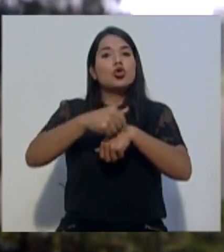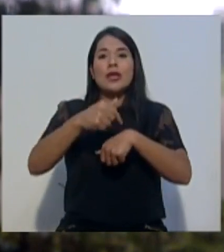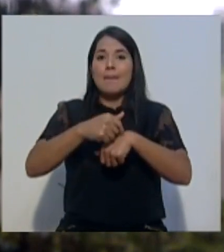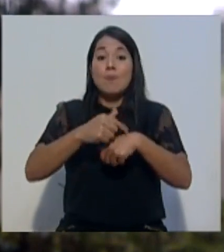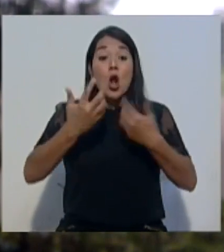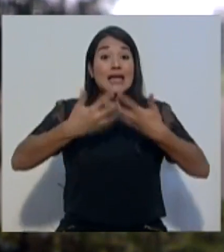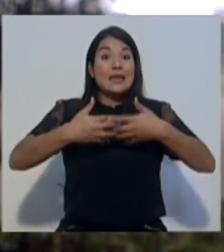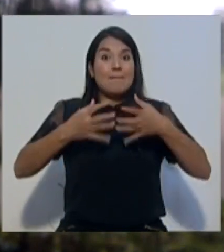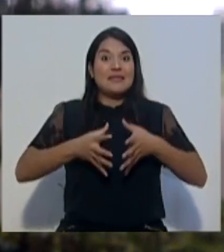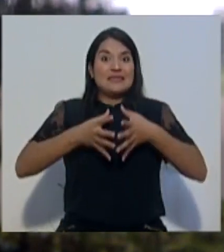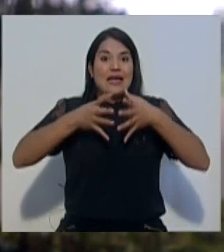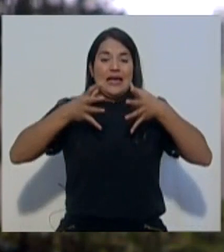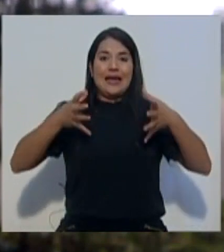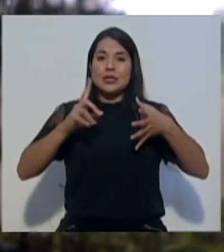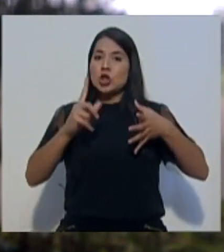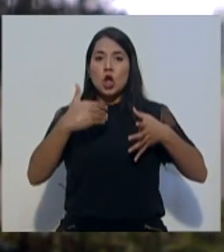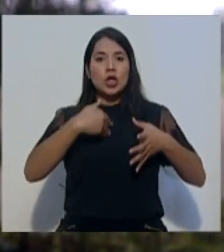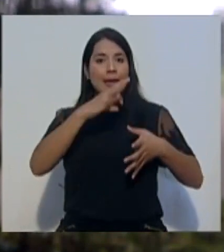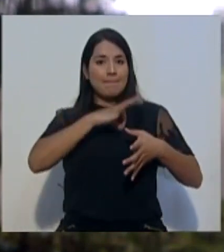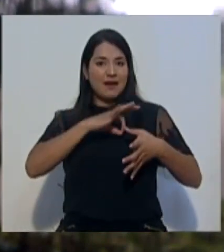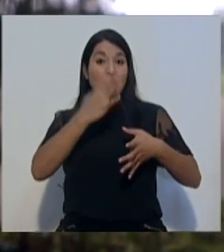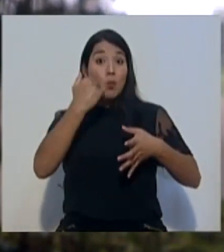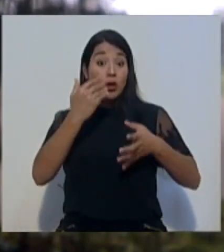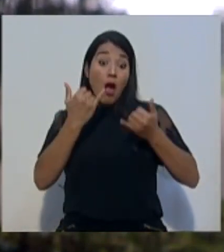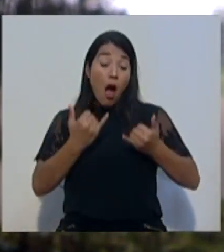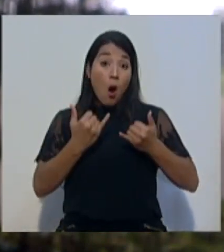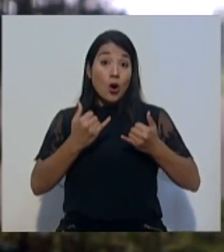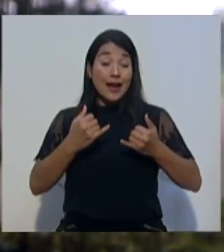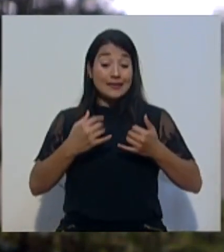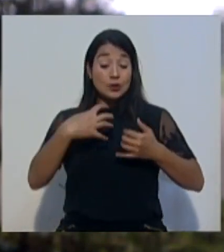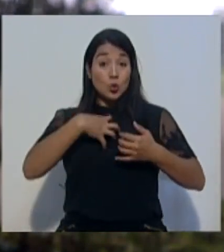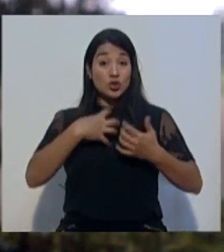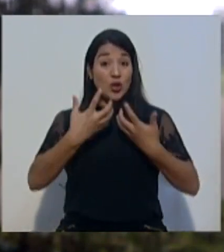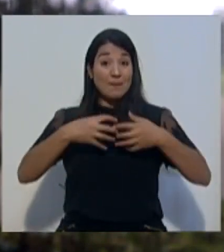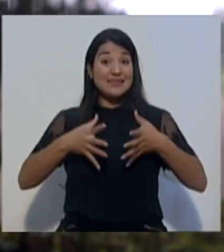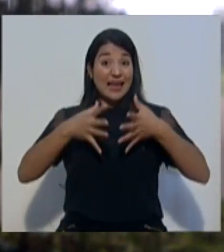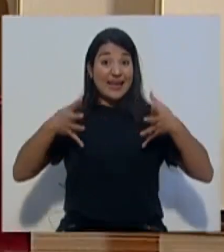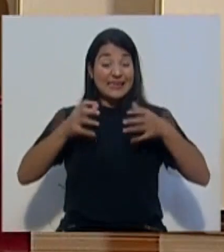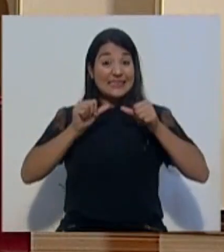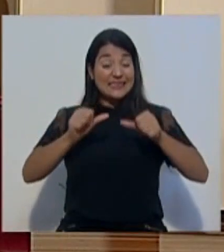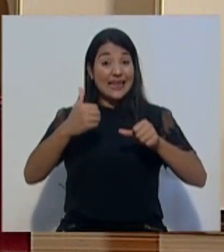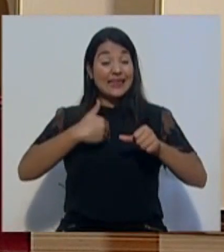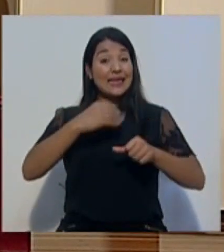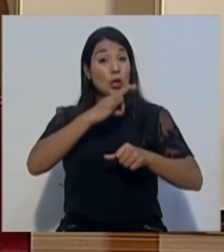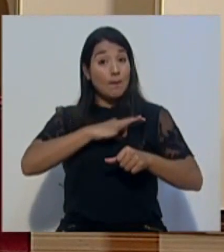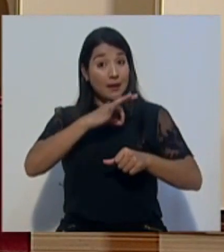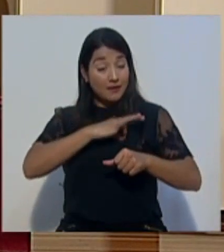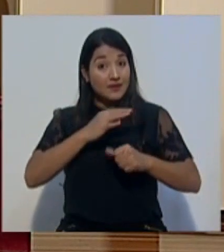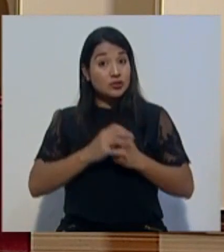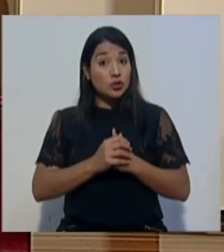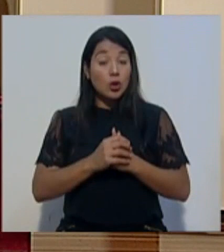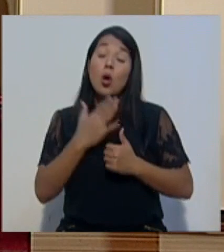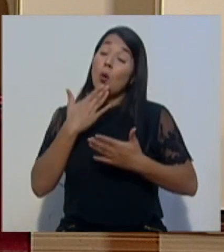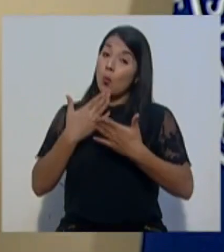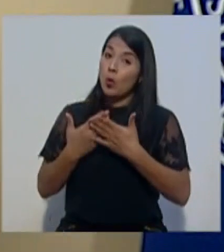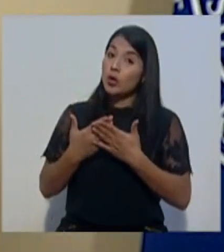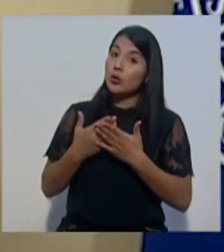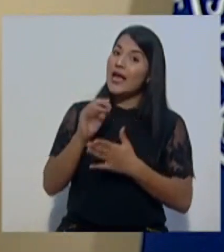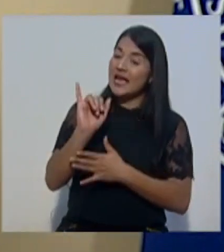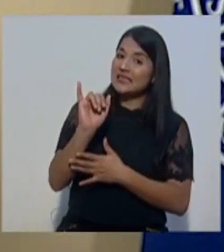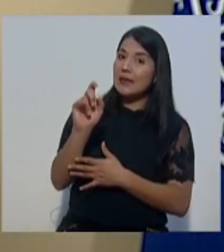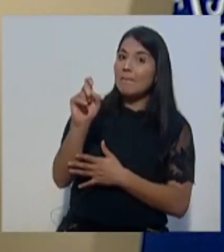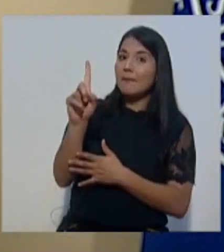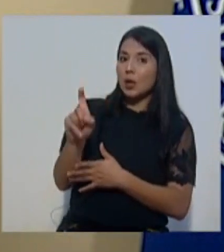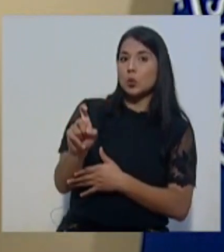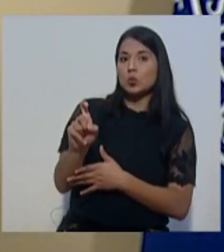siguen beneficiando con esta sobreprotección al precio del arroz? Muchas gracias. Y bueno, esa pregunta usted va en